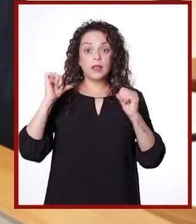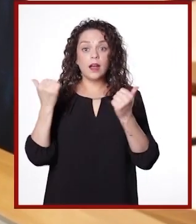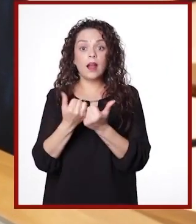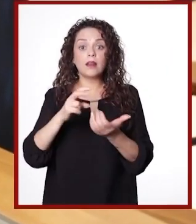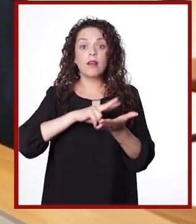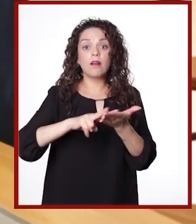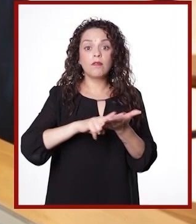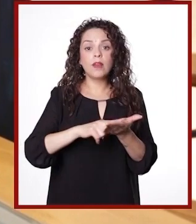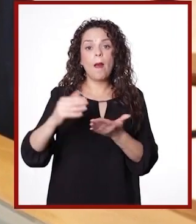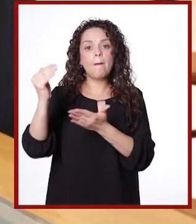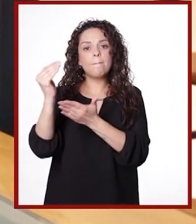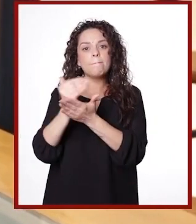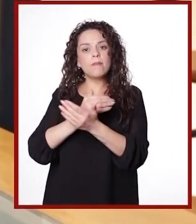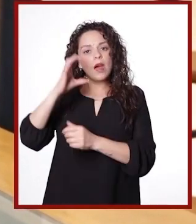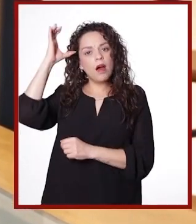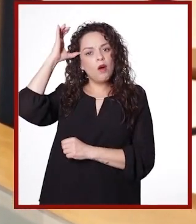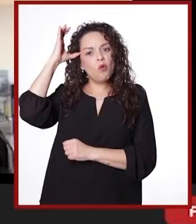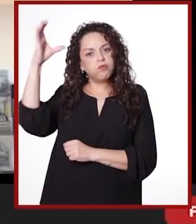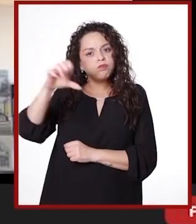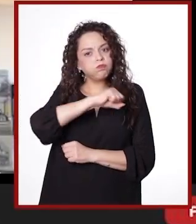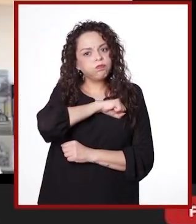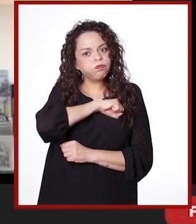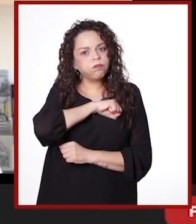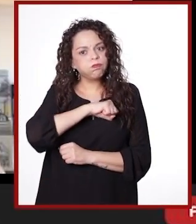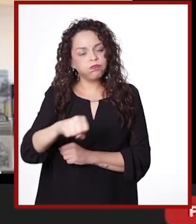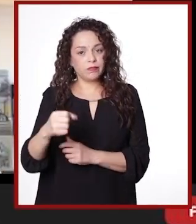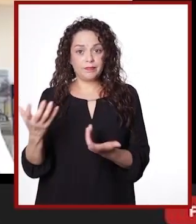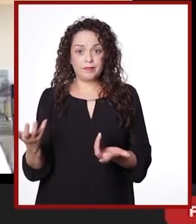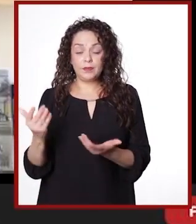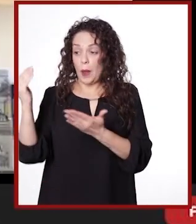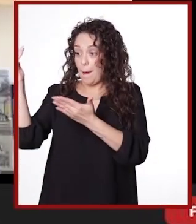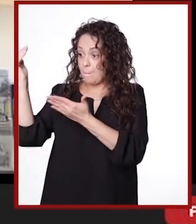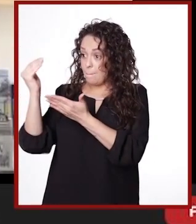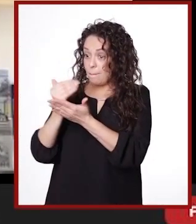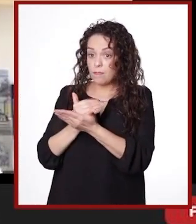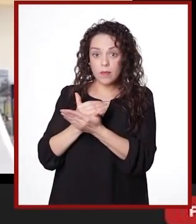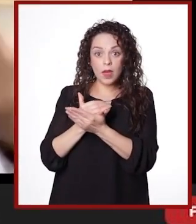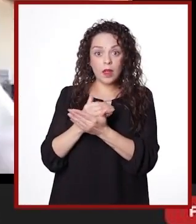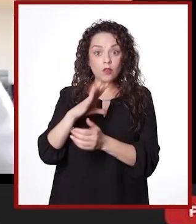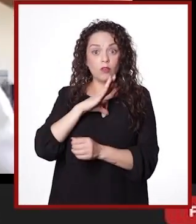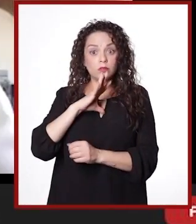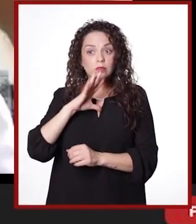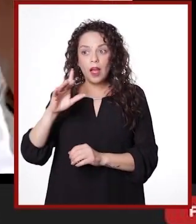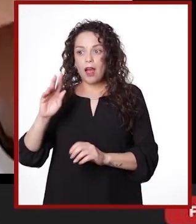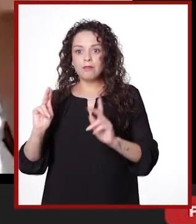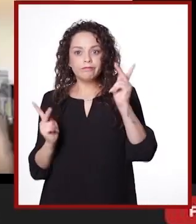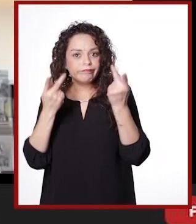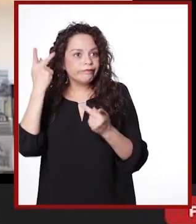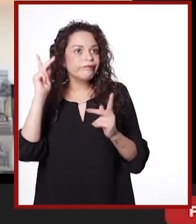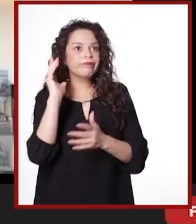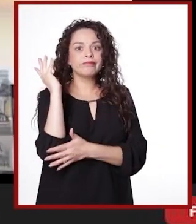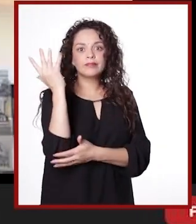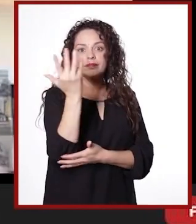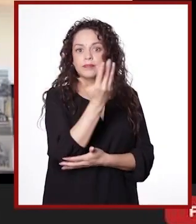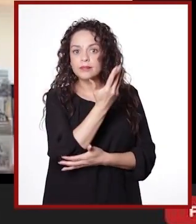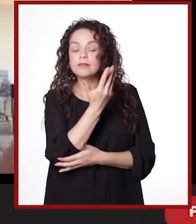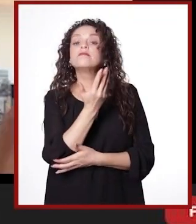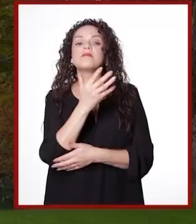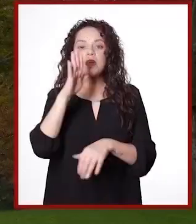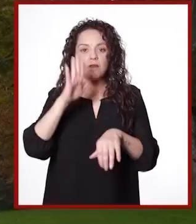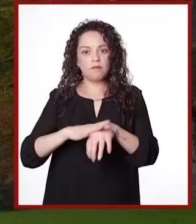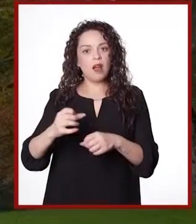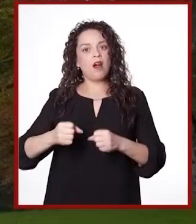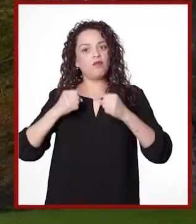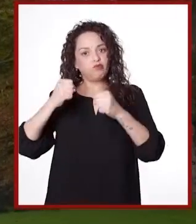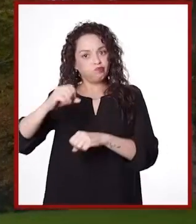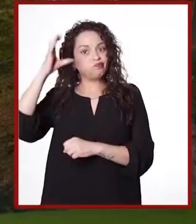menos criminalidad. ¡Wow! Menos áreas verdes, más criminalidad. Más áreas verdes, ciudades más